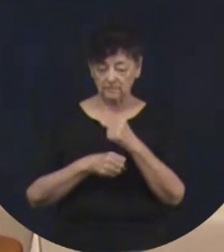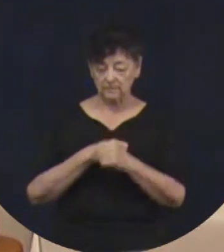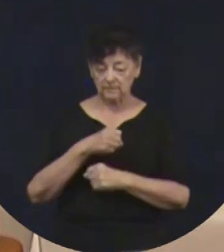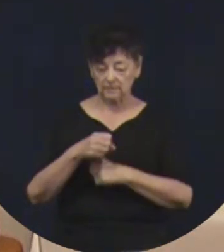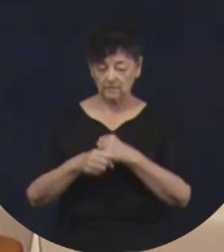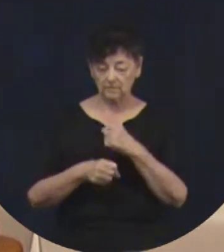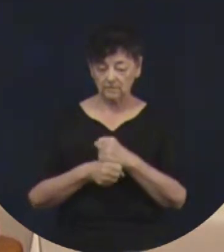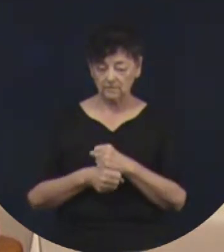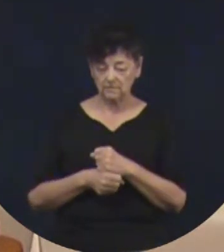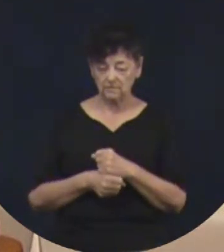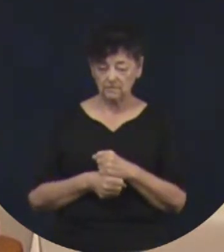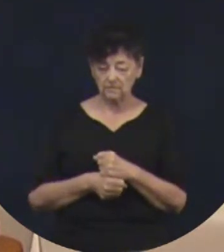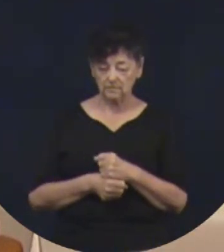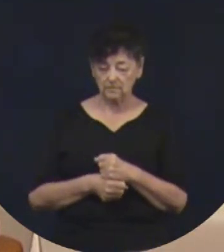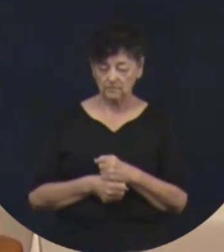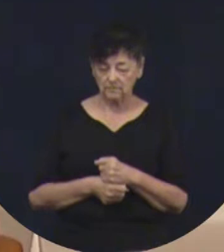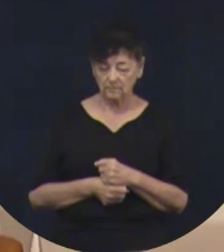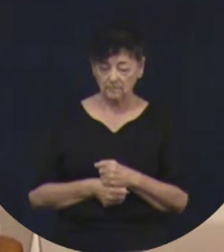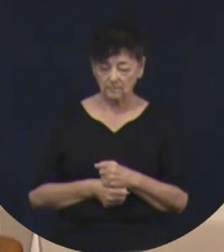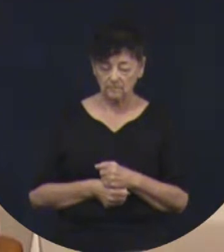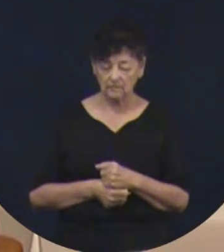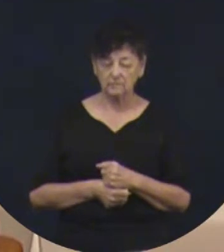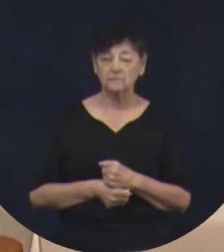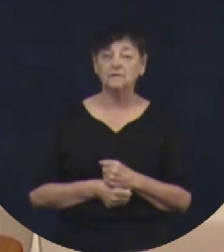siglos de los